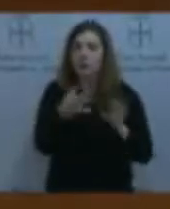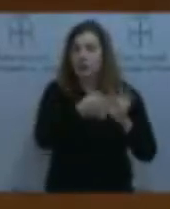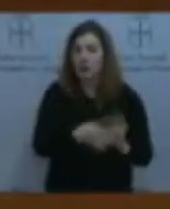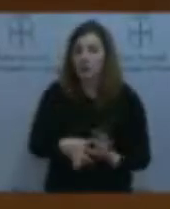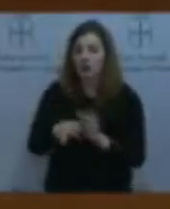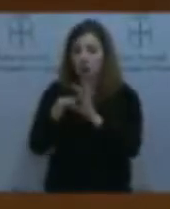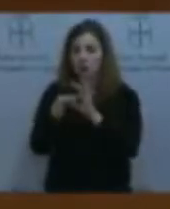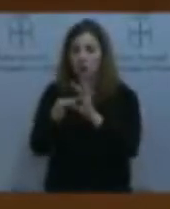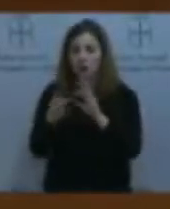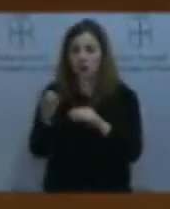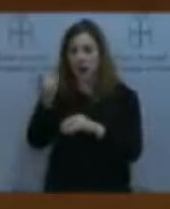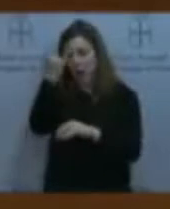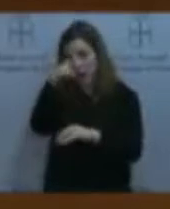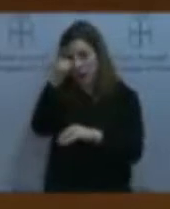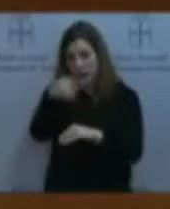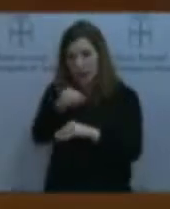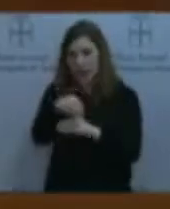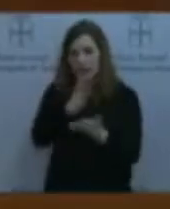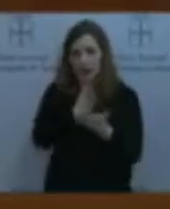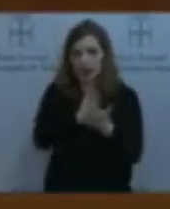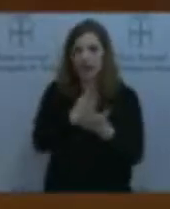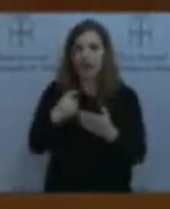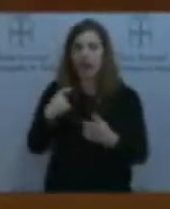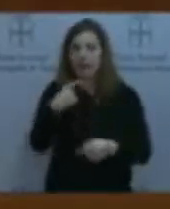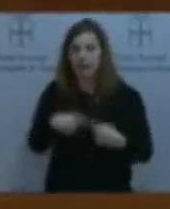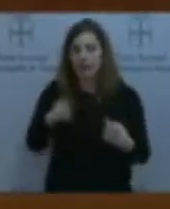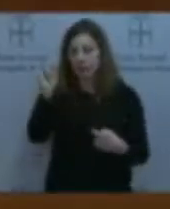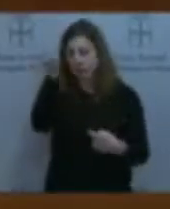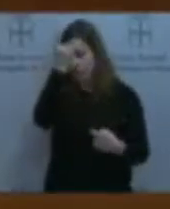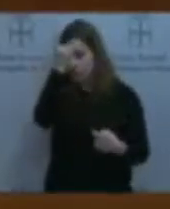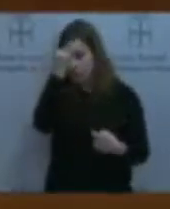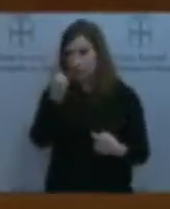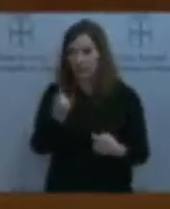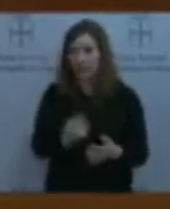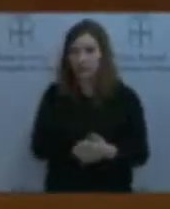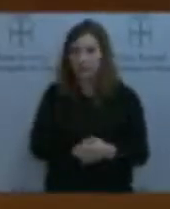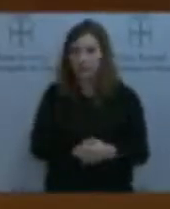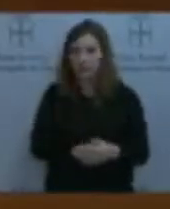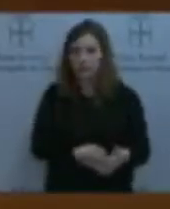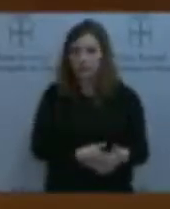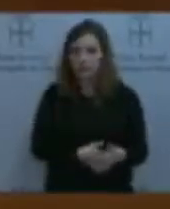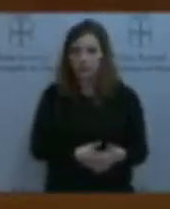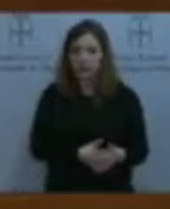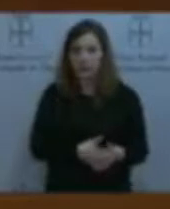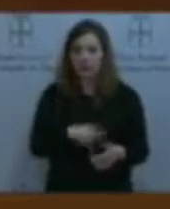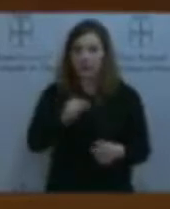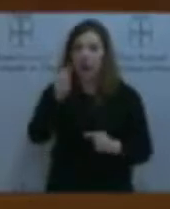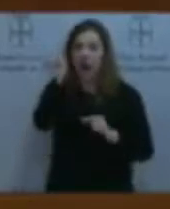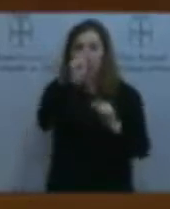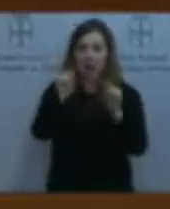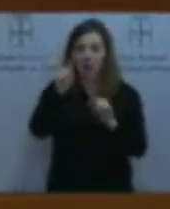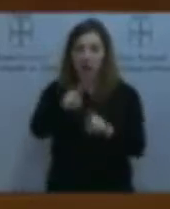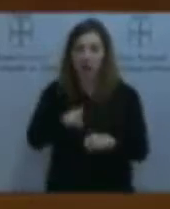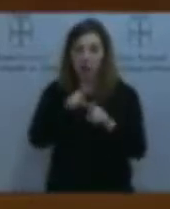carne, ovino, caprino y también a apicultura y agricultura ecológicas. Pero si vemos lo